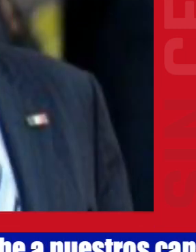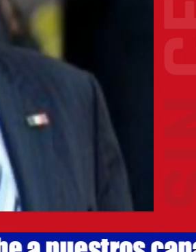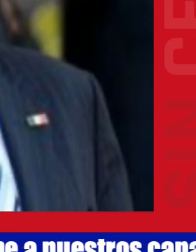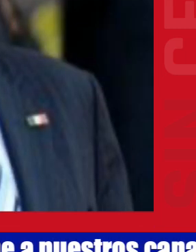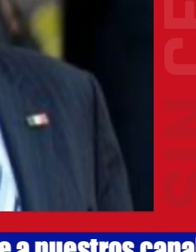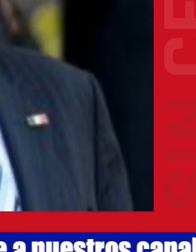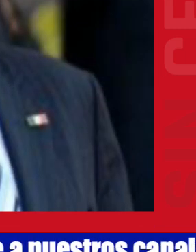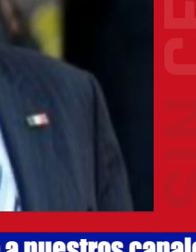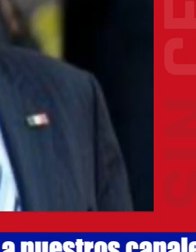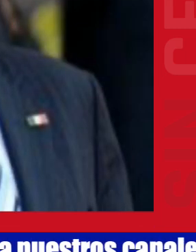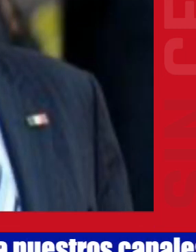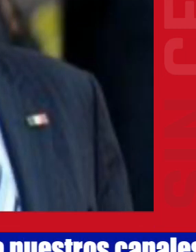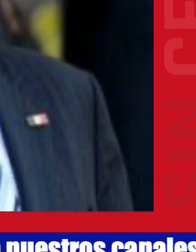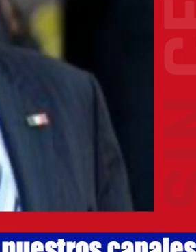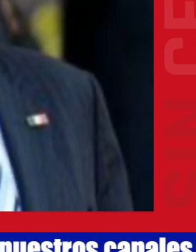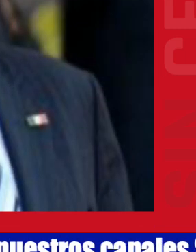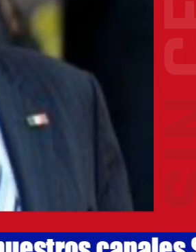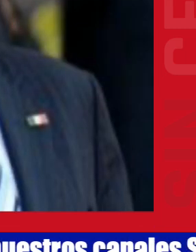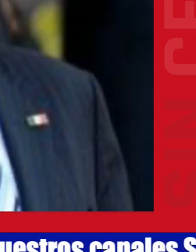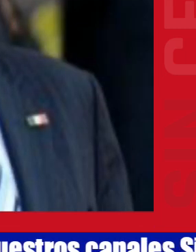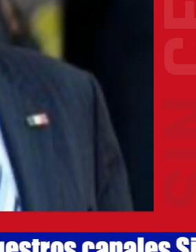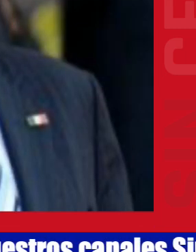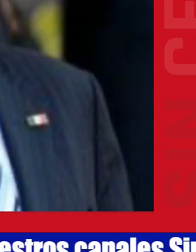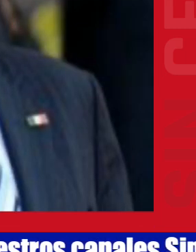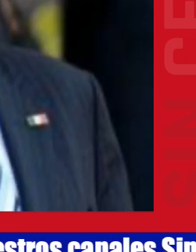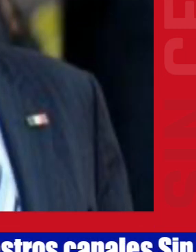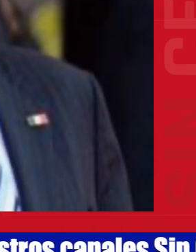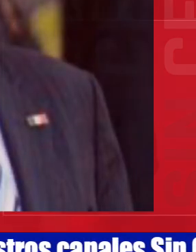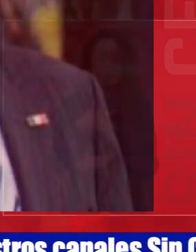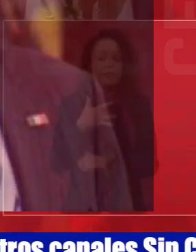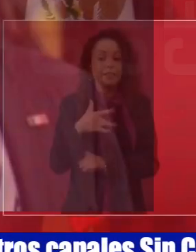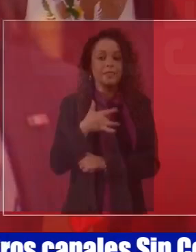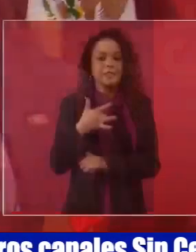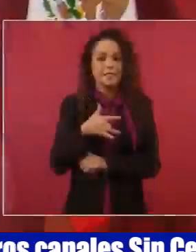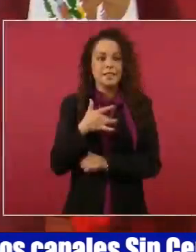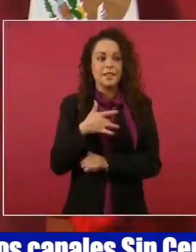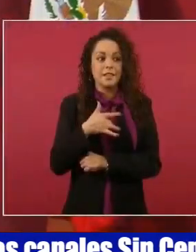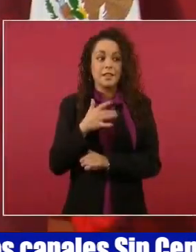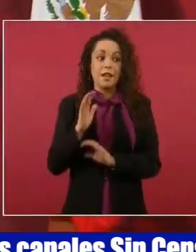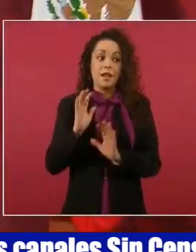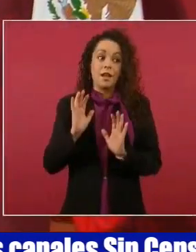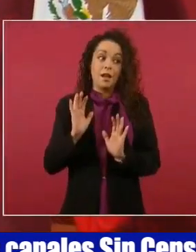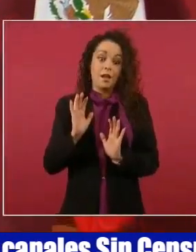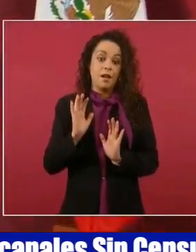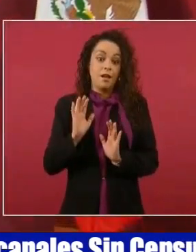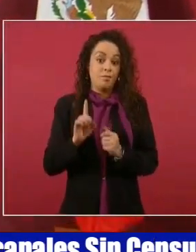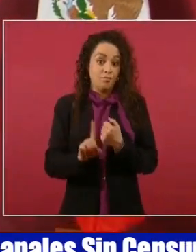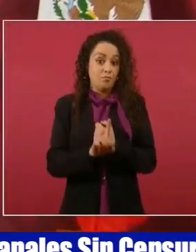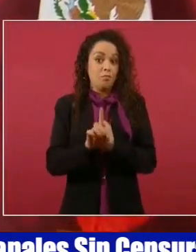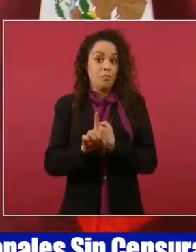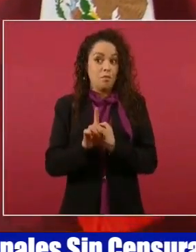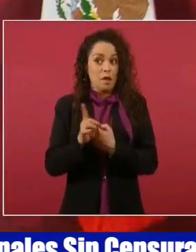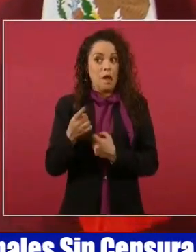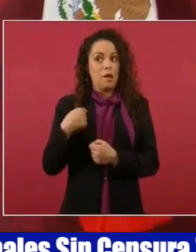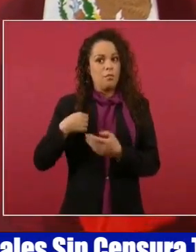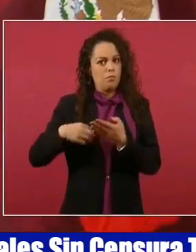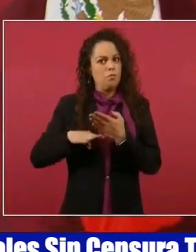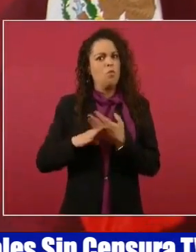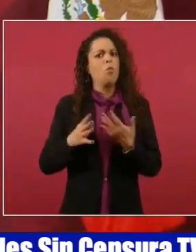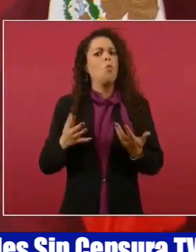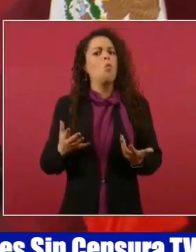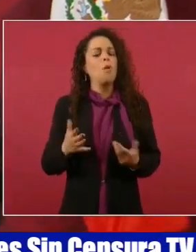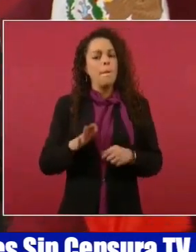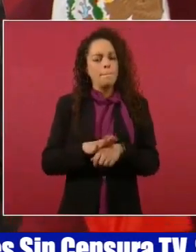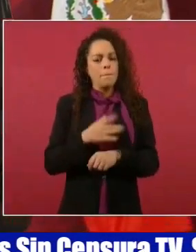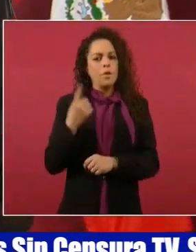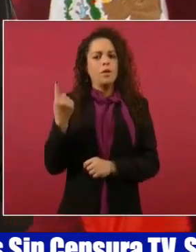helicóptero masacraban a un grupo, que se enteró que pues habían jóvenes entre estos masacrados, declaró que eso estaba muy mal y que